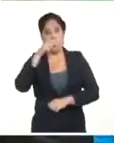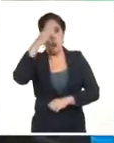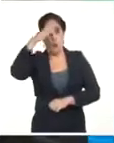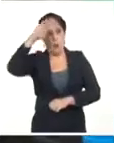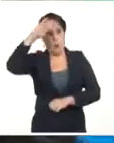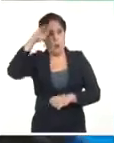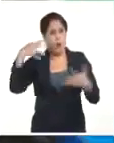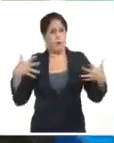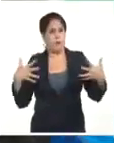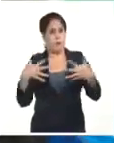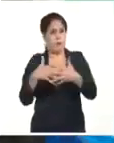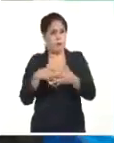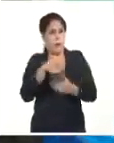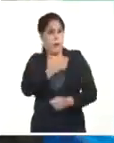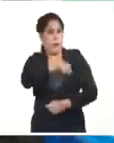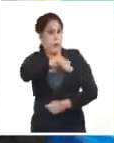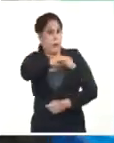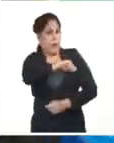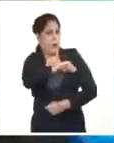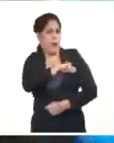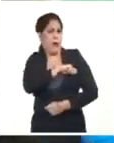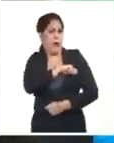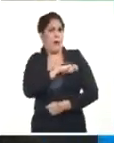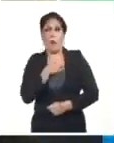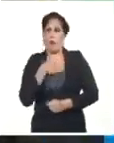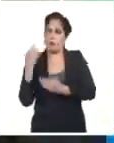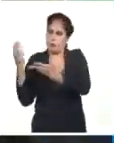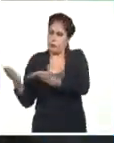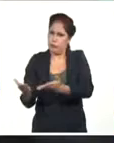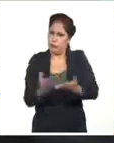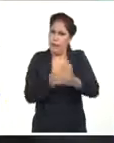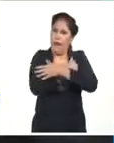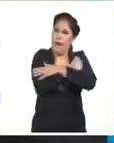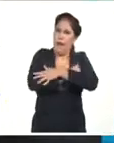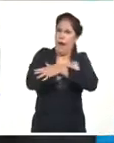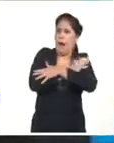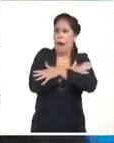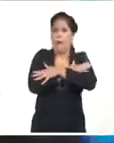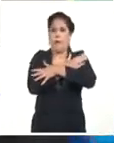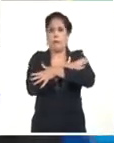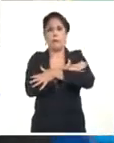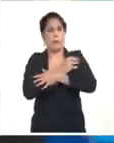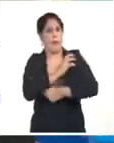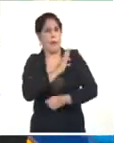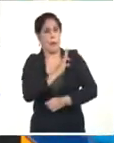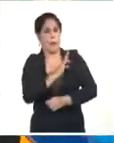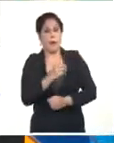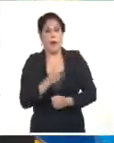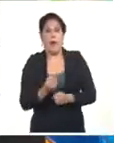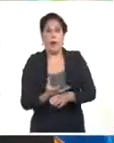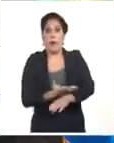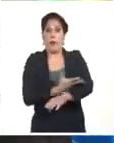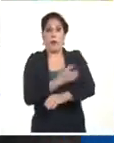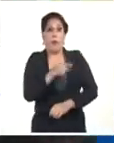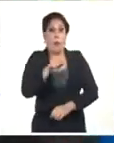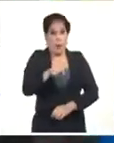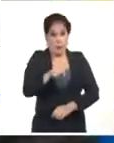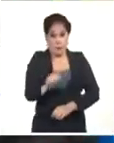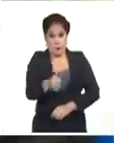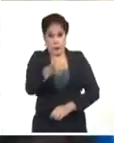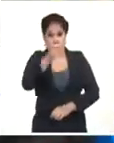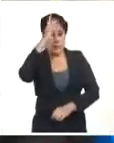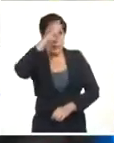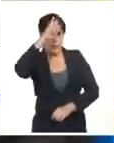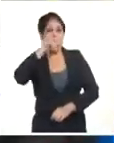Nuestro pueblo, presidente, amigo, lo recibe con gran cariño, respeto y la admiración que se ha ganado usted por